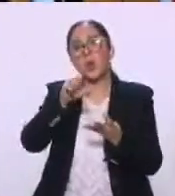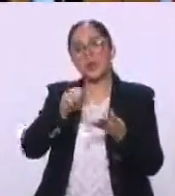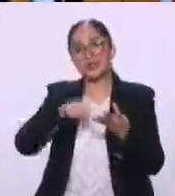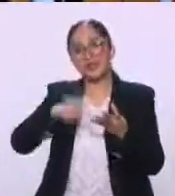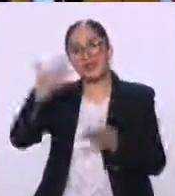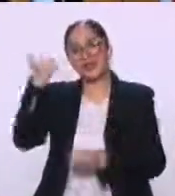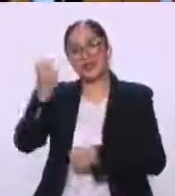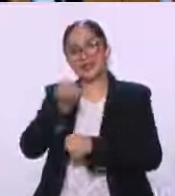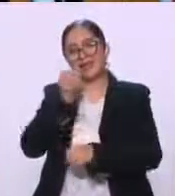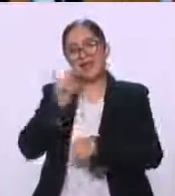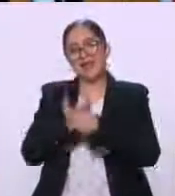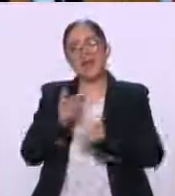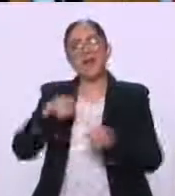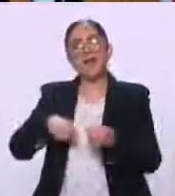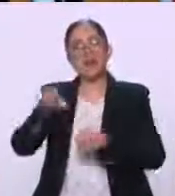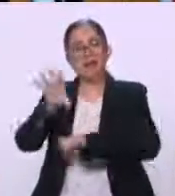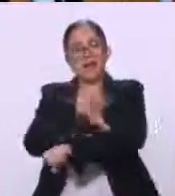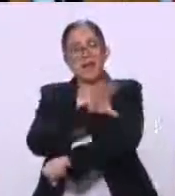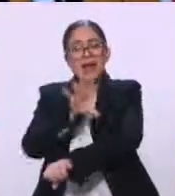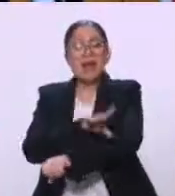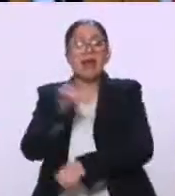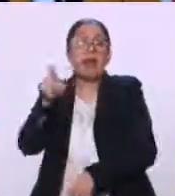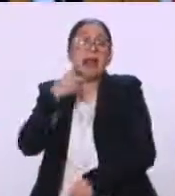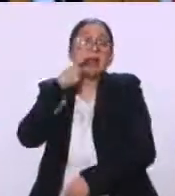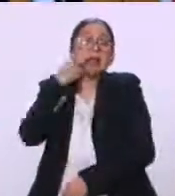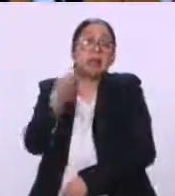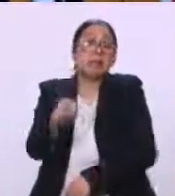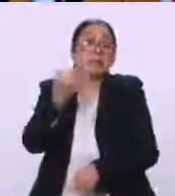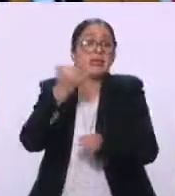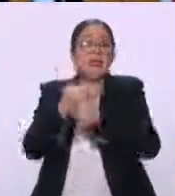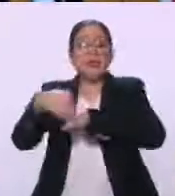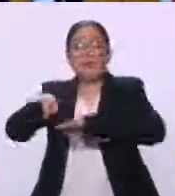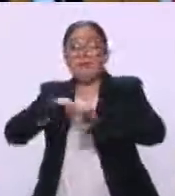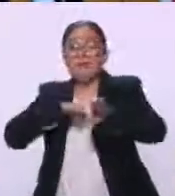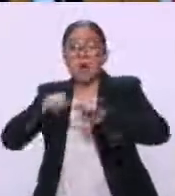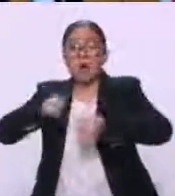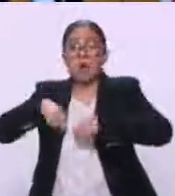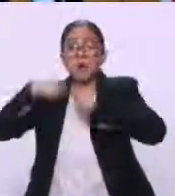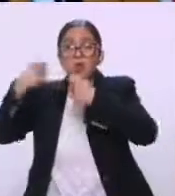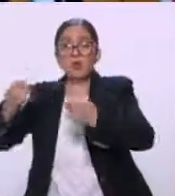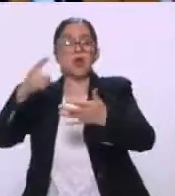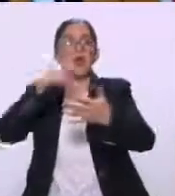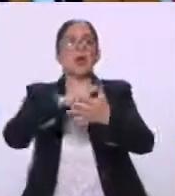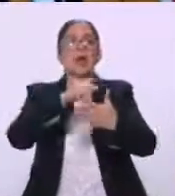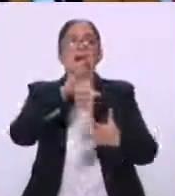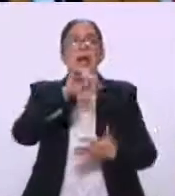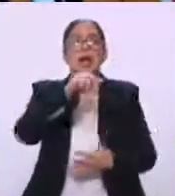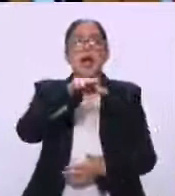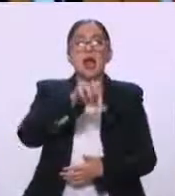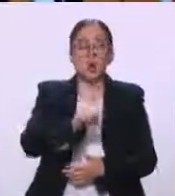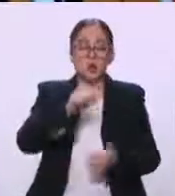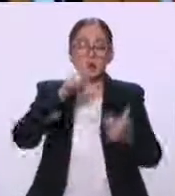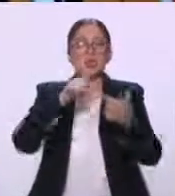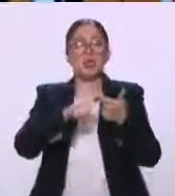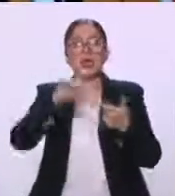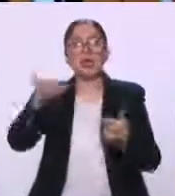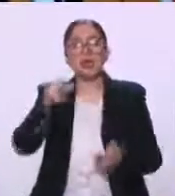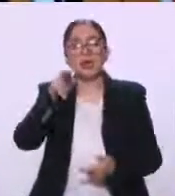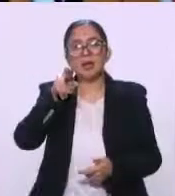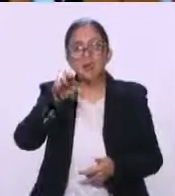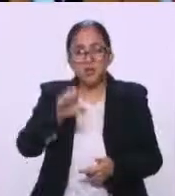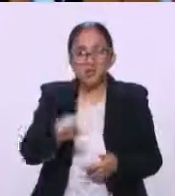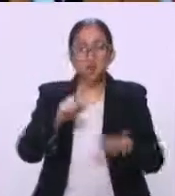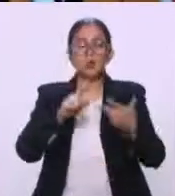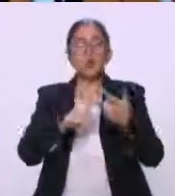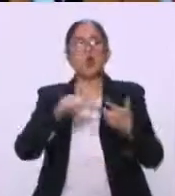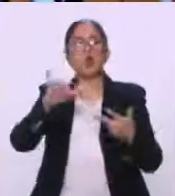Energía, supuestamente ofrece servicios de energías limpias, Carlos Ruiz Sacristán, Jesús Reyes Heroles,